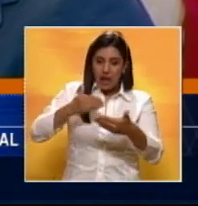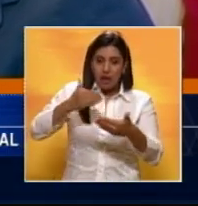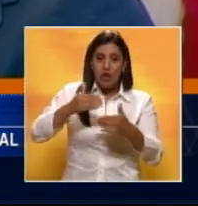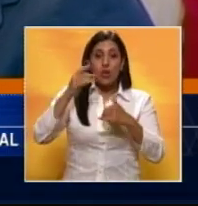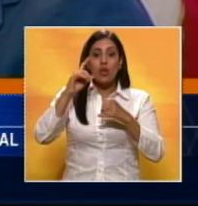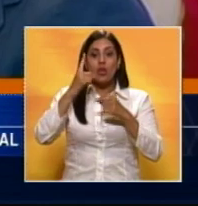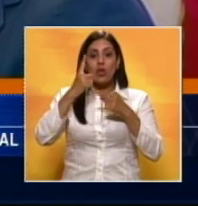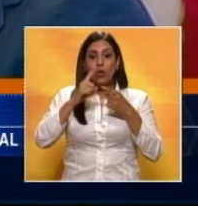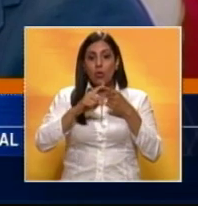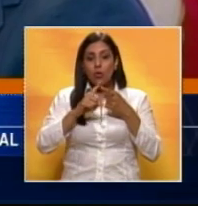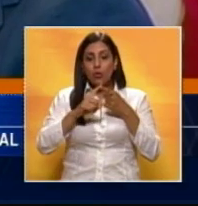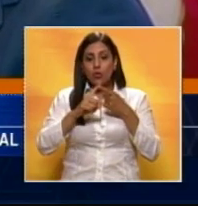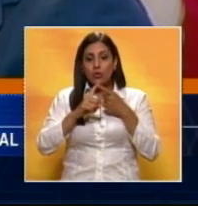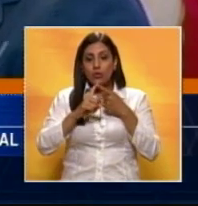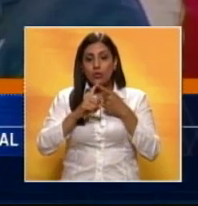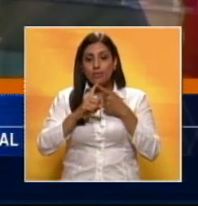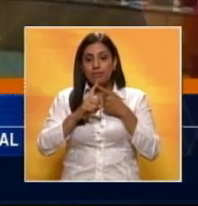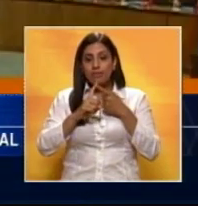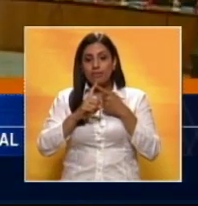en el